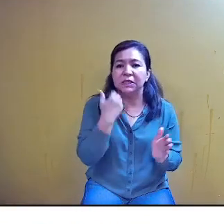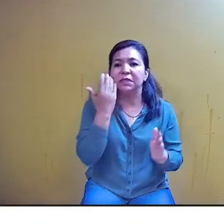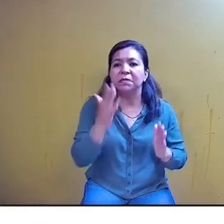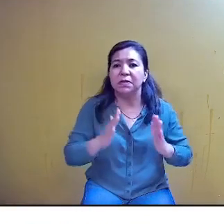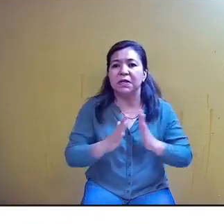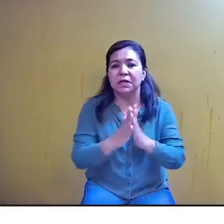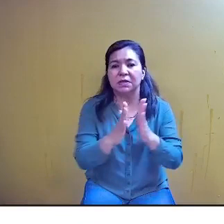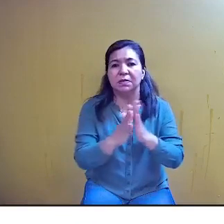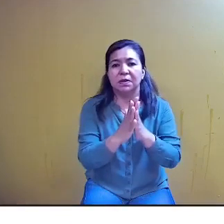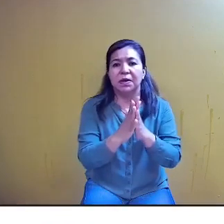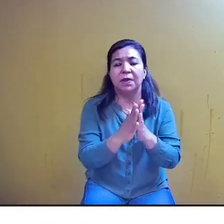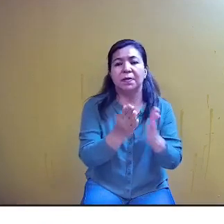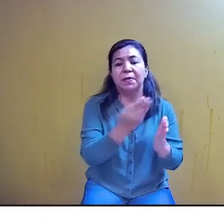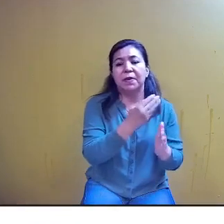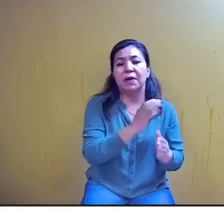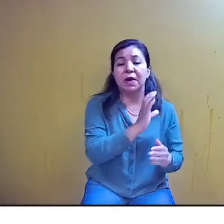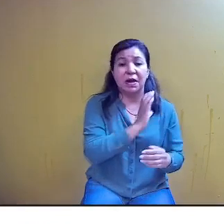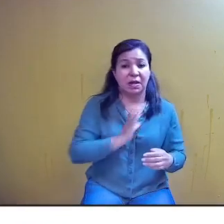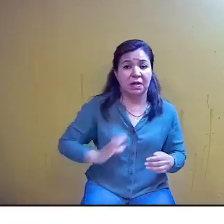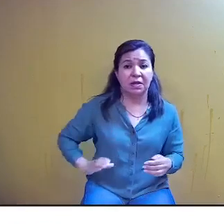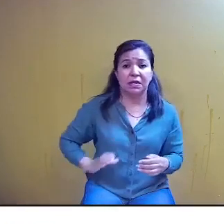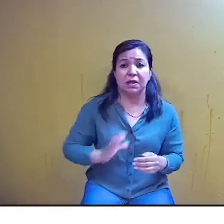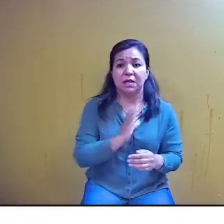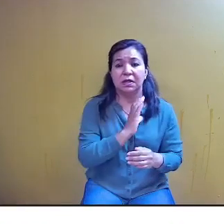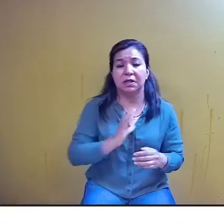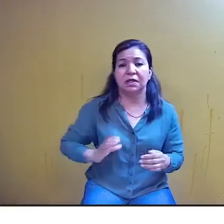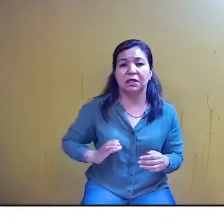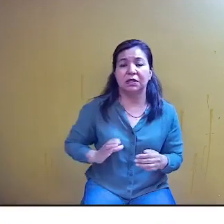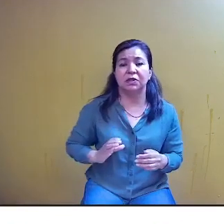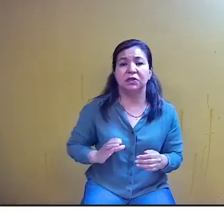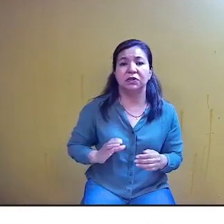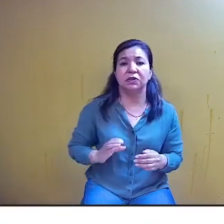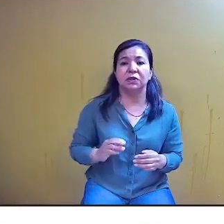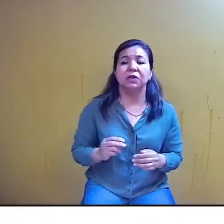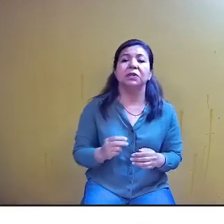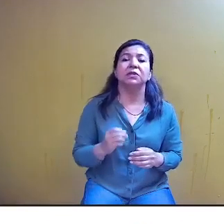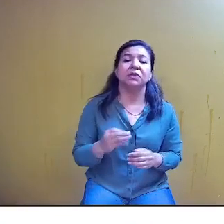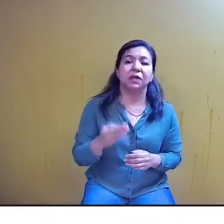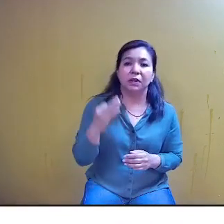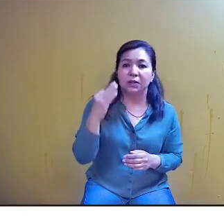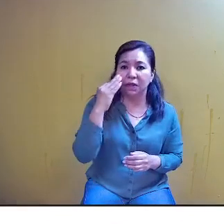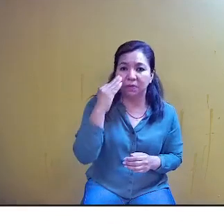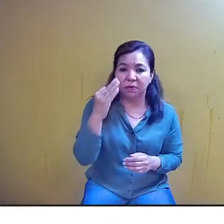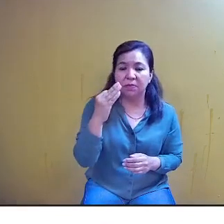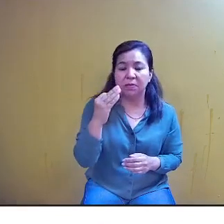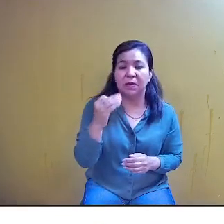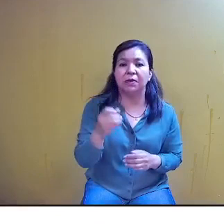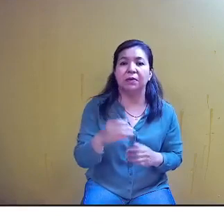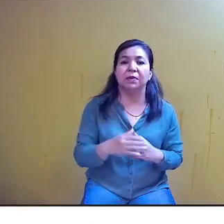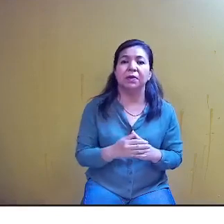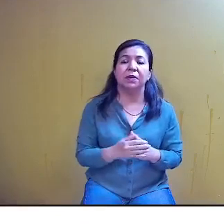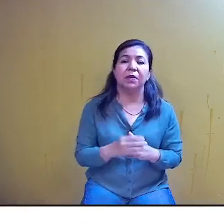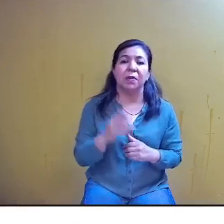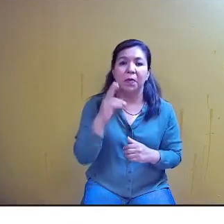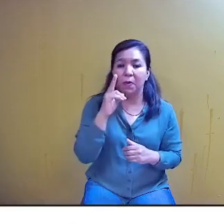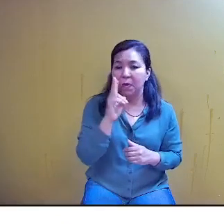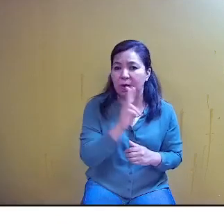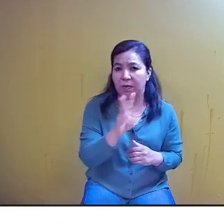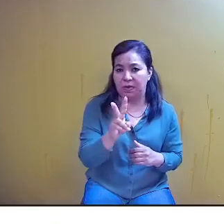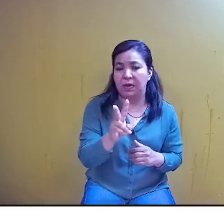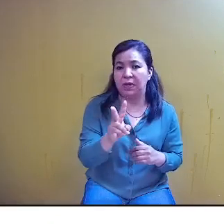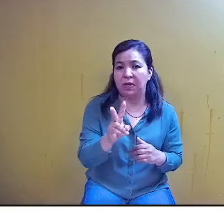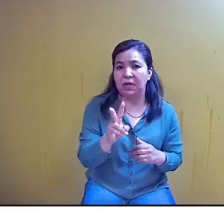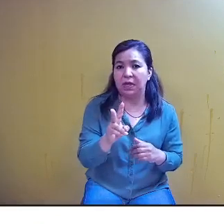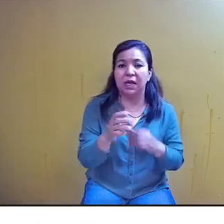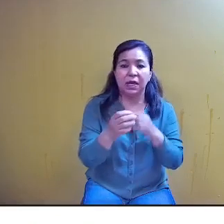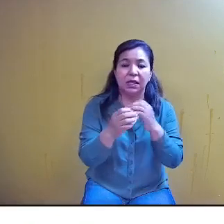Atoyac de Álvarez. Se acreditaron las publicaciones realizadas los días difundidas en la cuenta electrónica de Facebook del denunciado